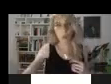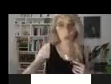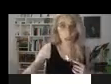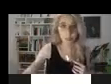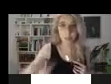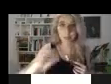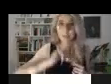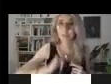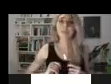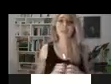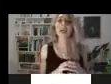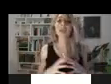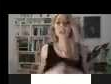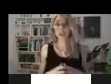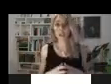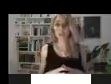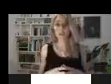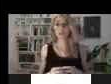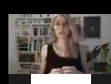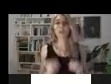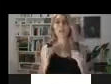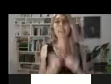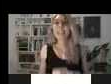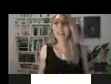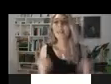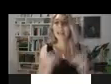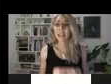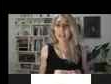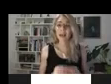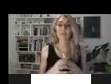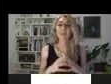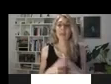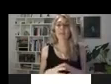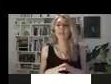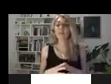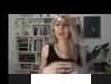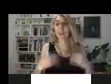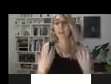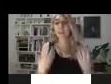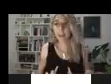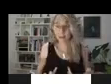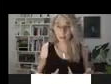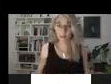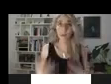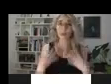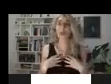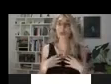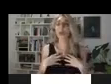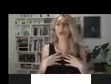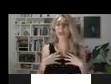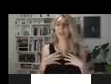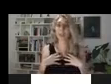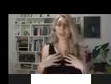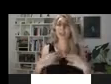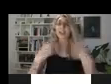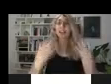Esto ya se lo conté. Entonces, ¿de qué manera podemos participar nosotros